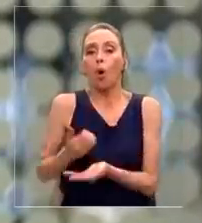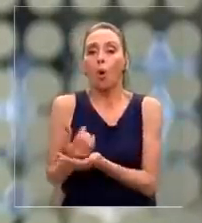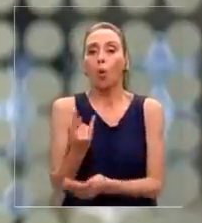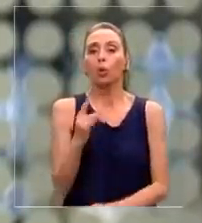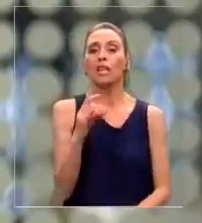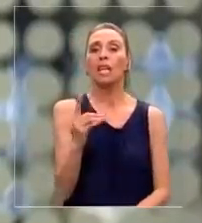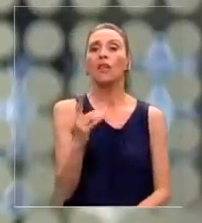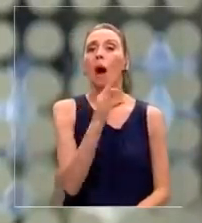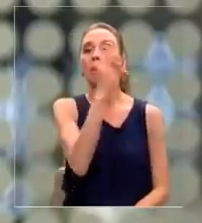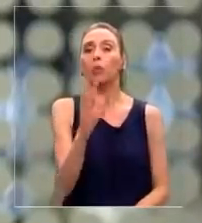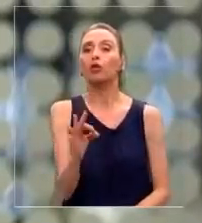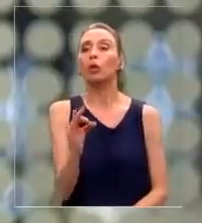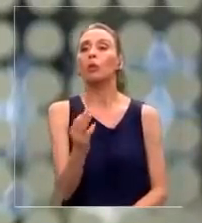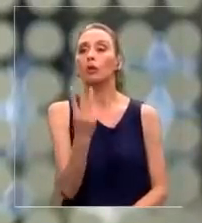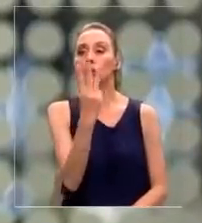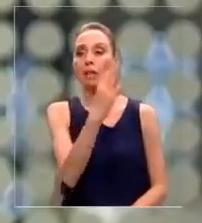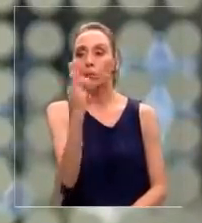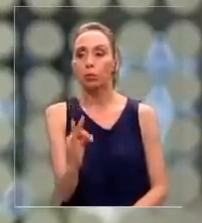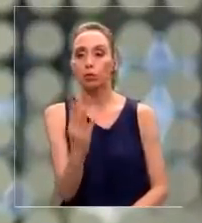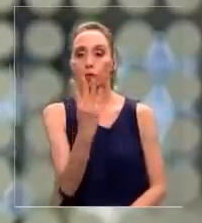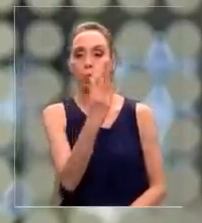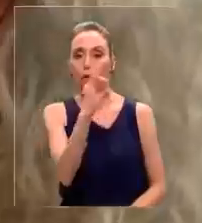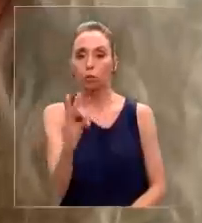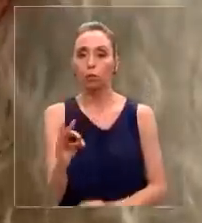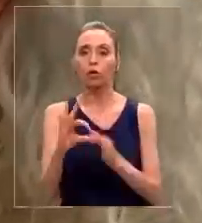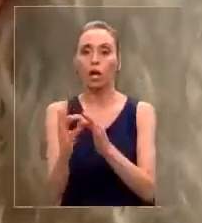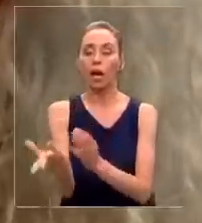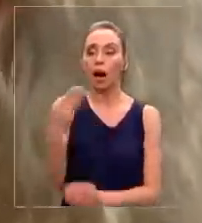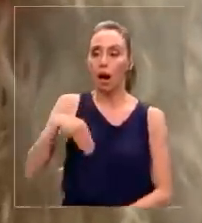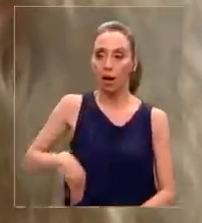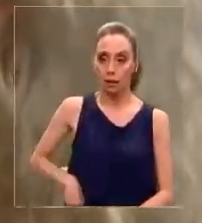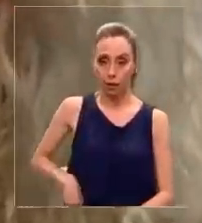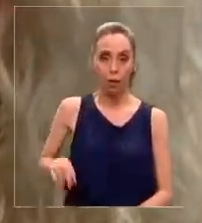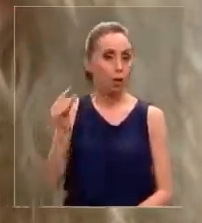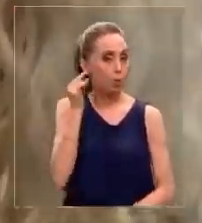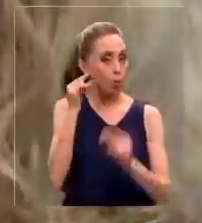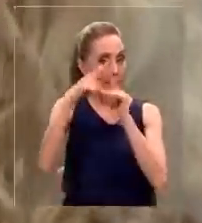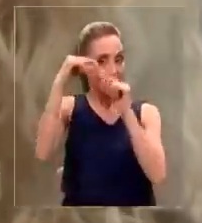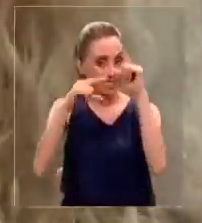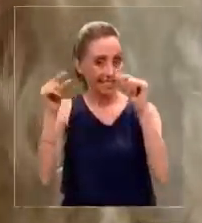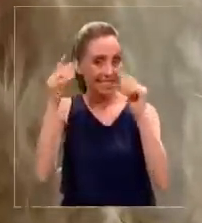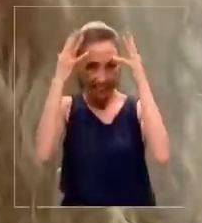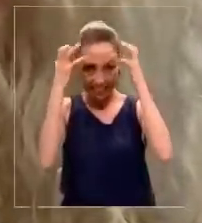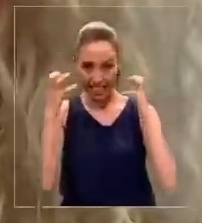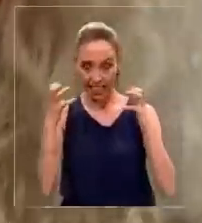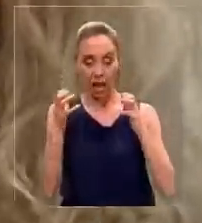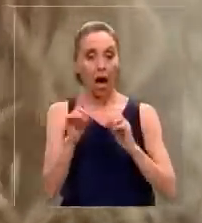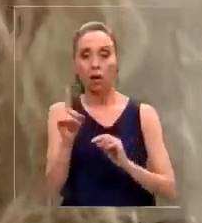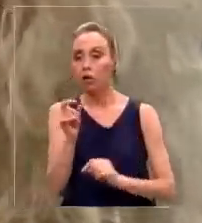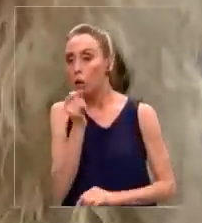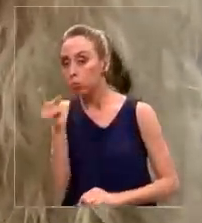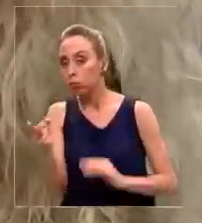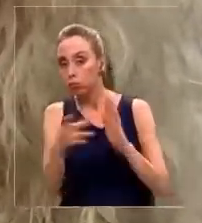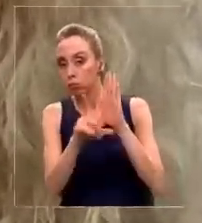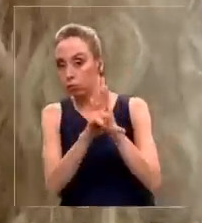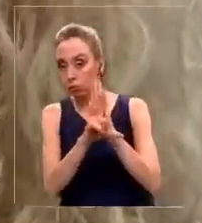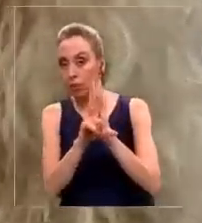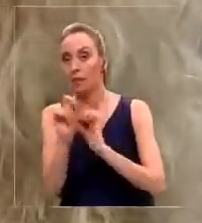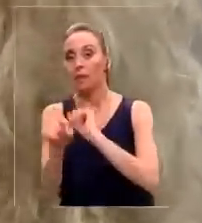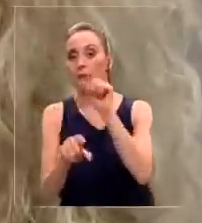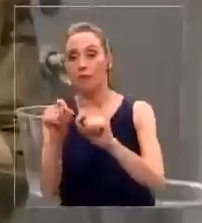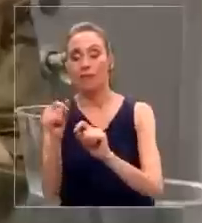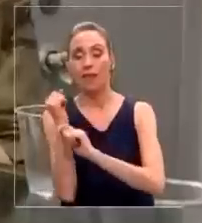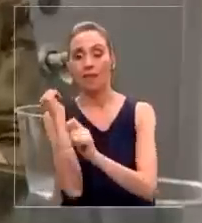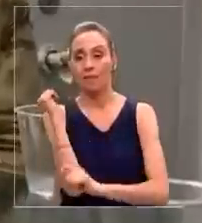era cuánto? 3%, 4%. Estrella Dinamarca tampoco ha sido formalizada, dice su